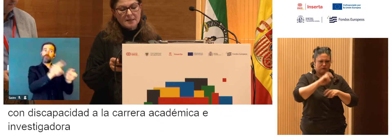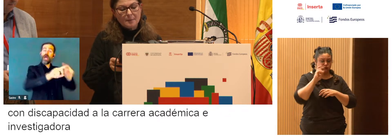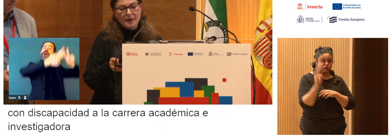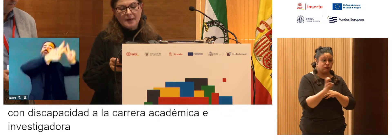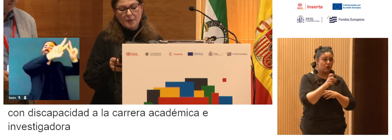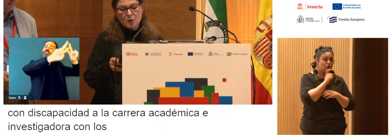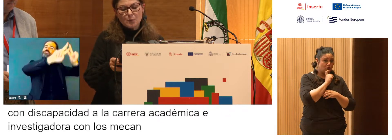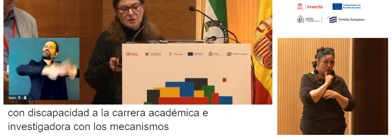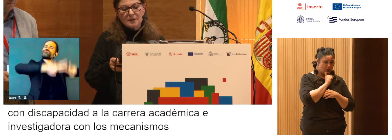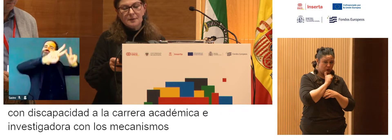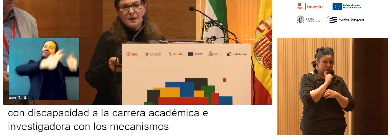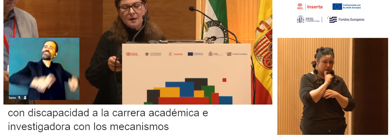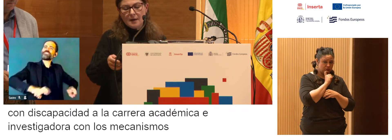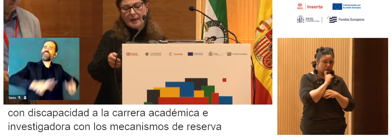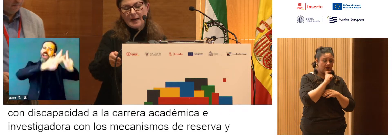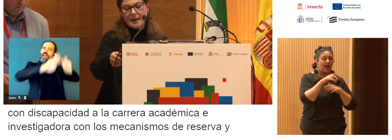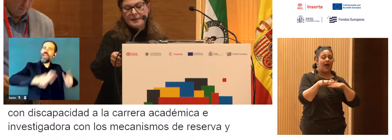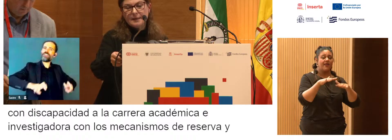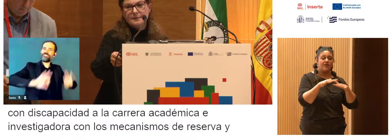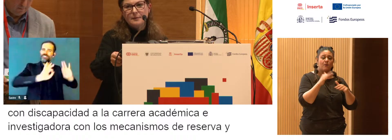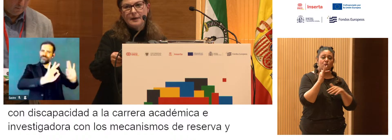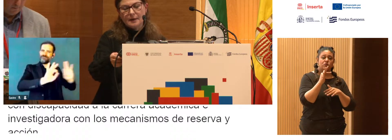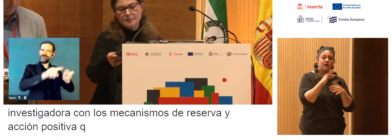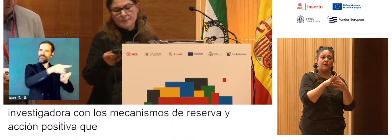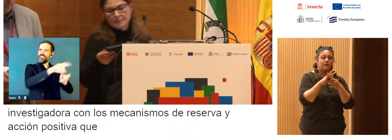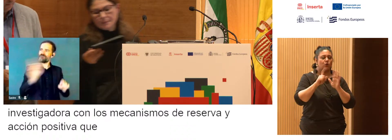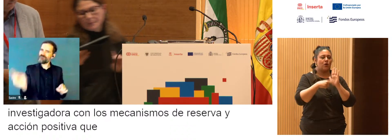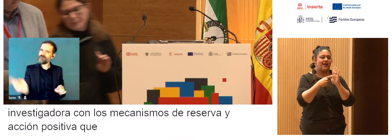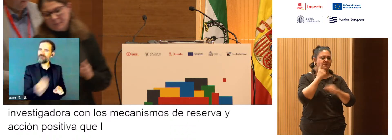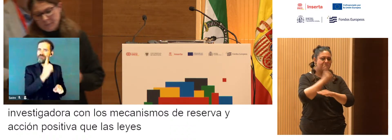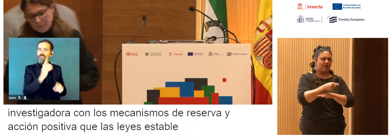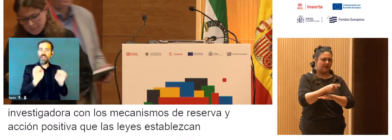de reserva y acción positiva que las leyes establezcan.